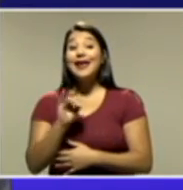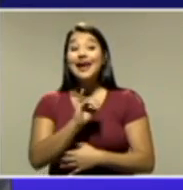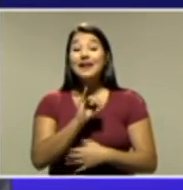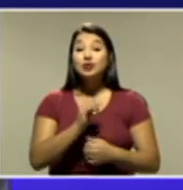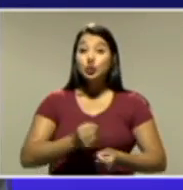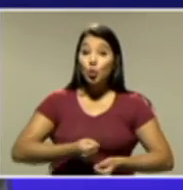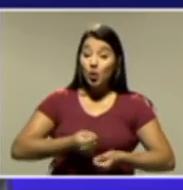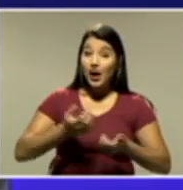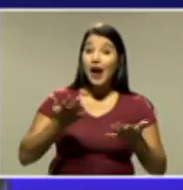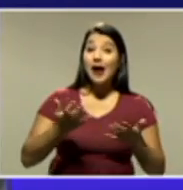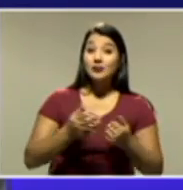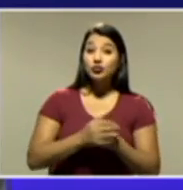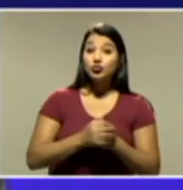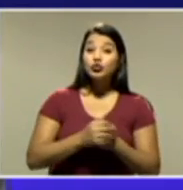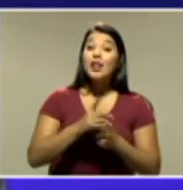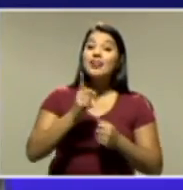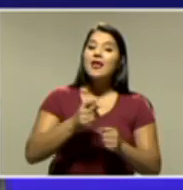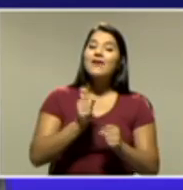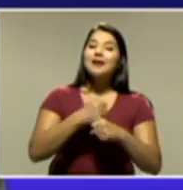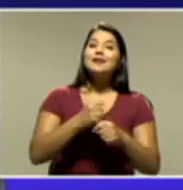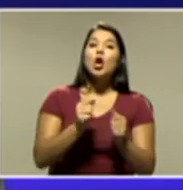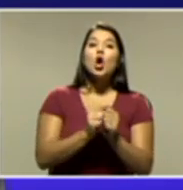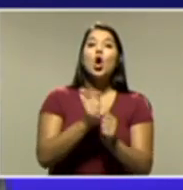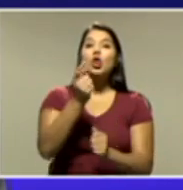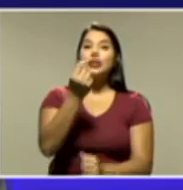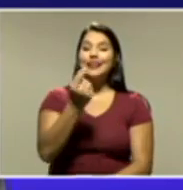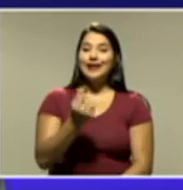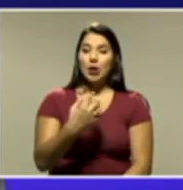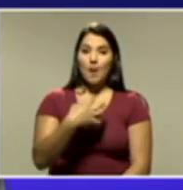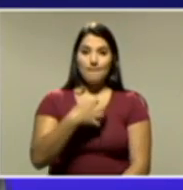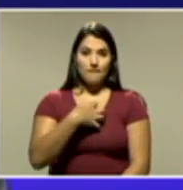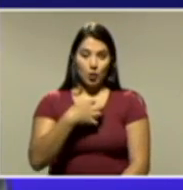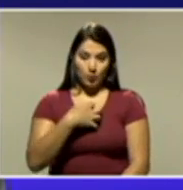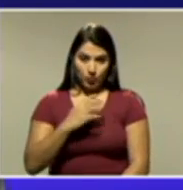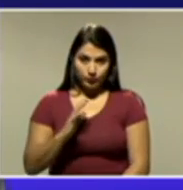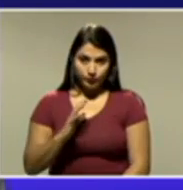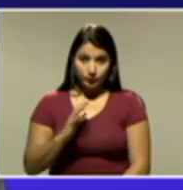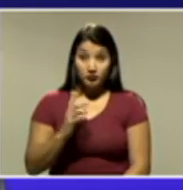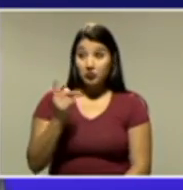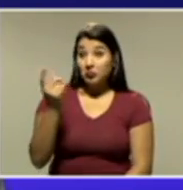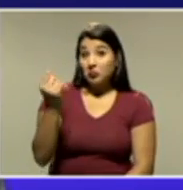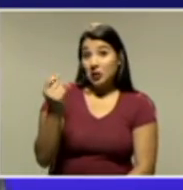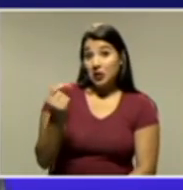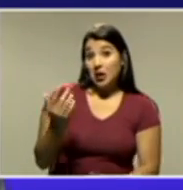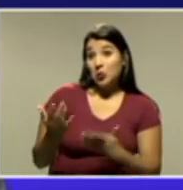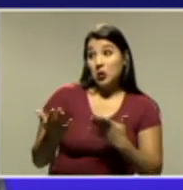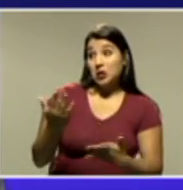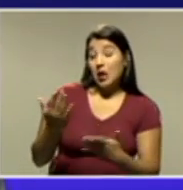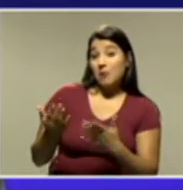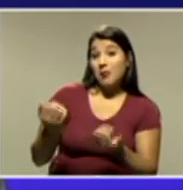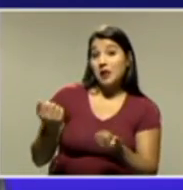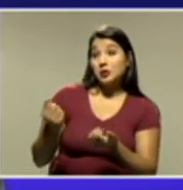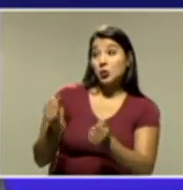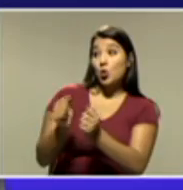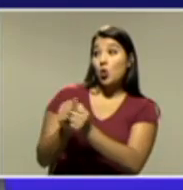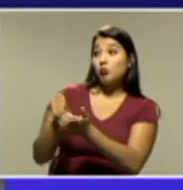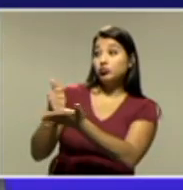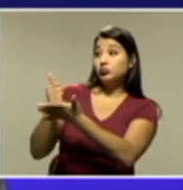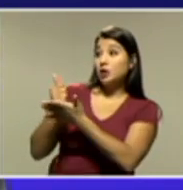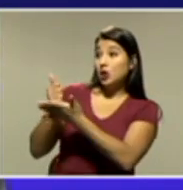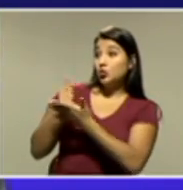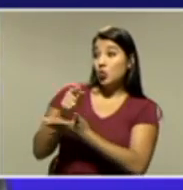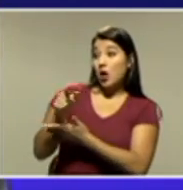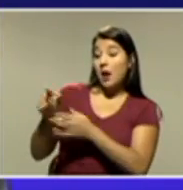que hacerlo a partir de recursos propios, recursos que pueden provenir de las contribuciones de sus propios miembros y